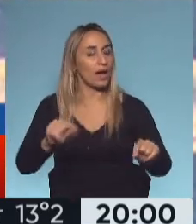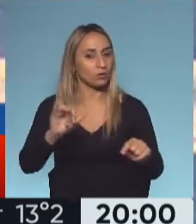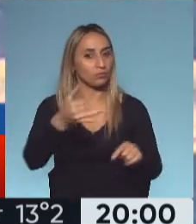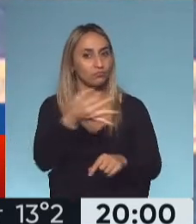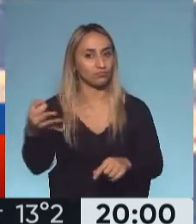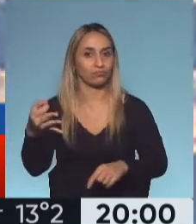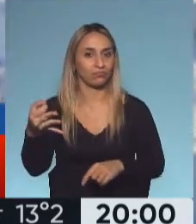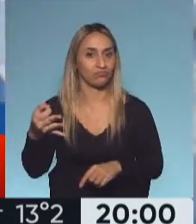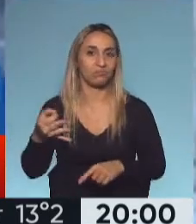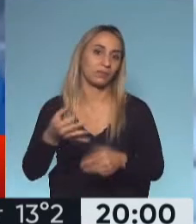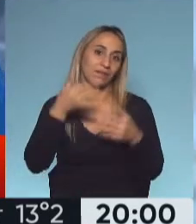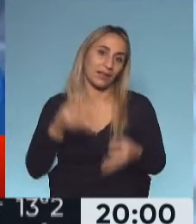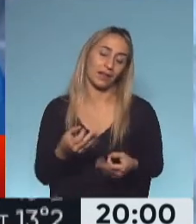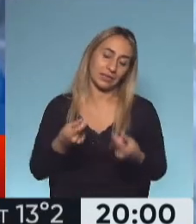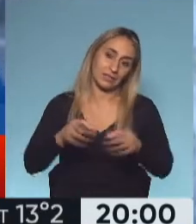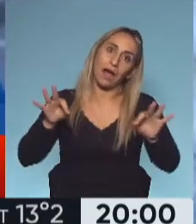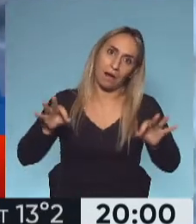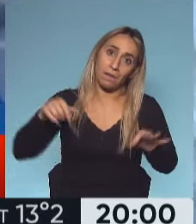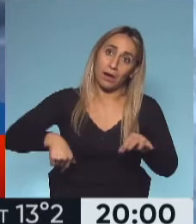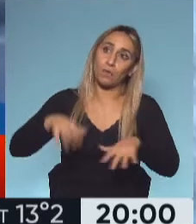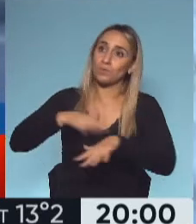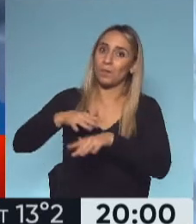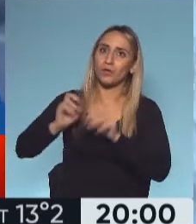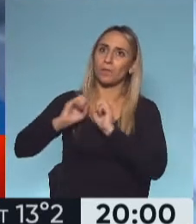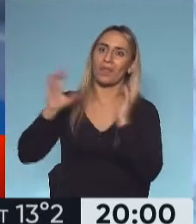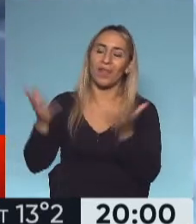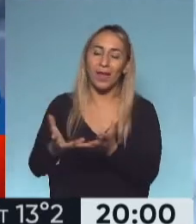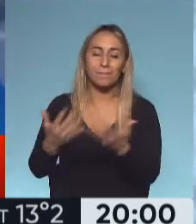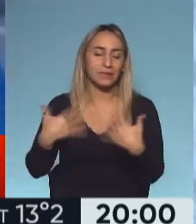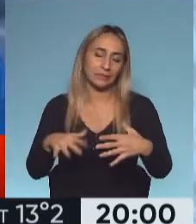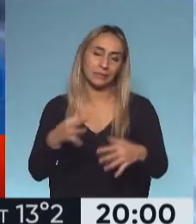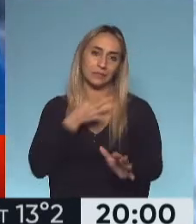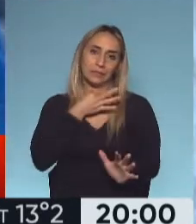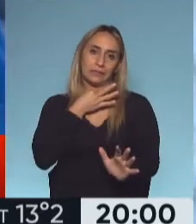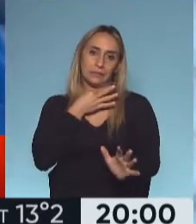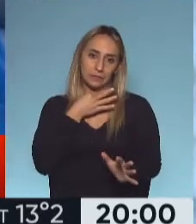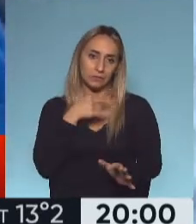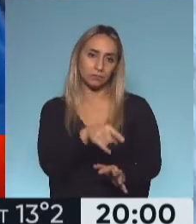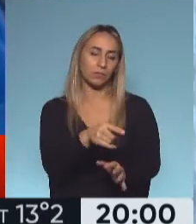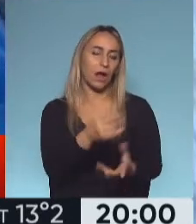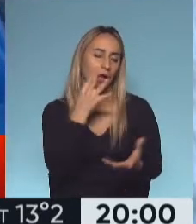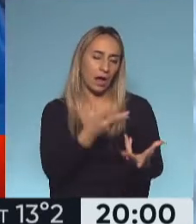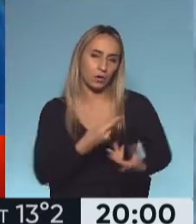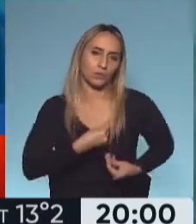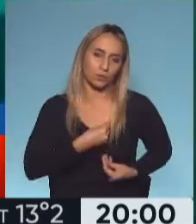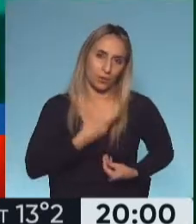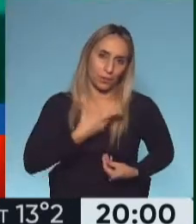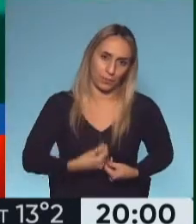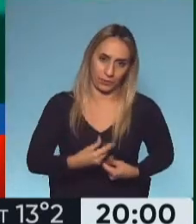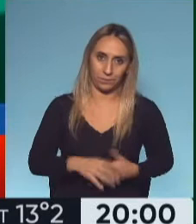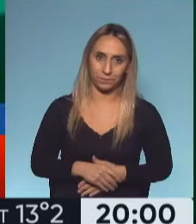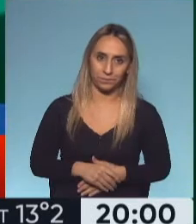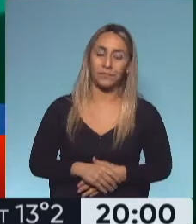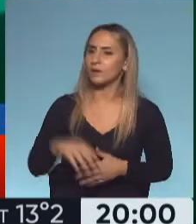que viene bien para el momento de pandemia que estamos viviendo. Pues es una buena ayuda. Y además en el marco